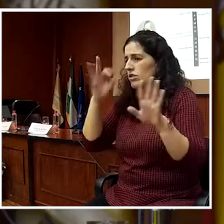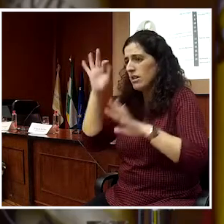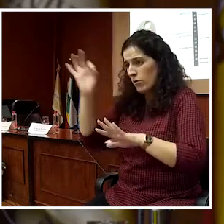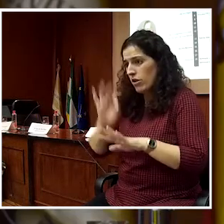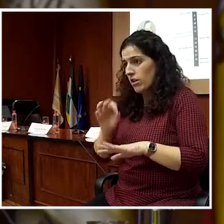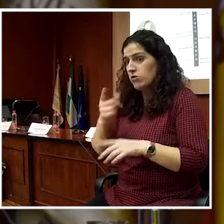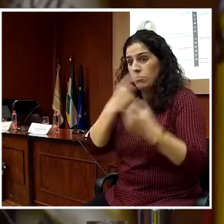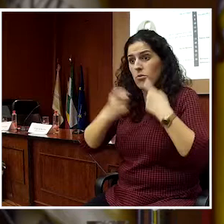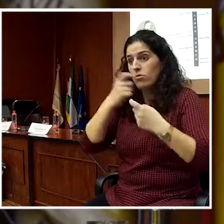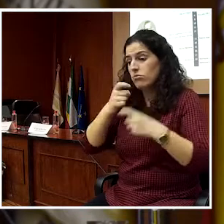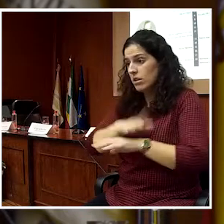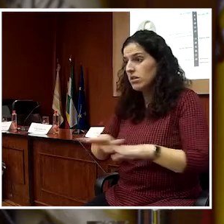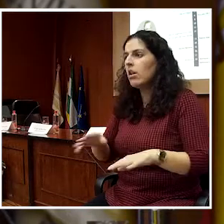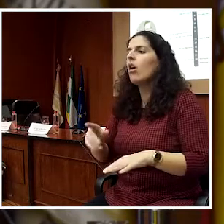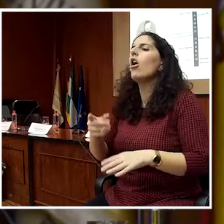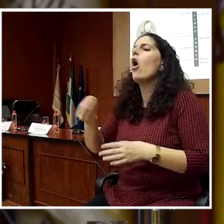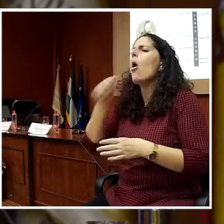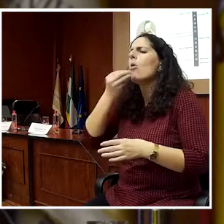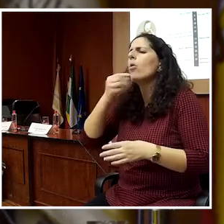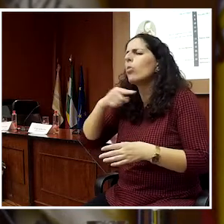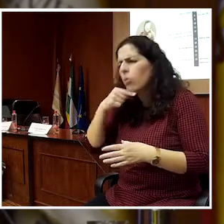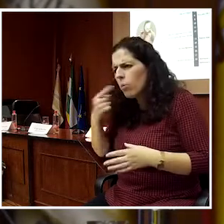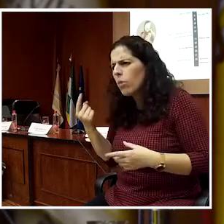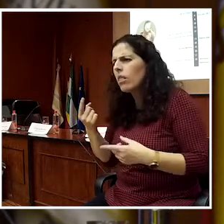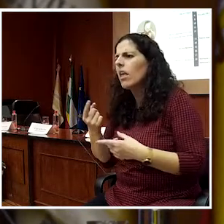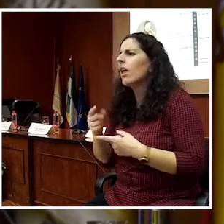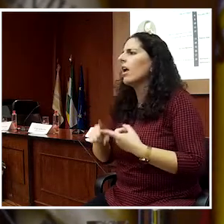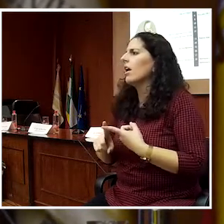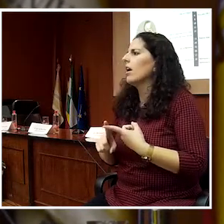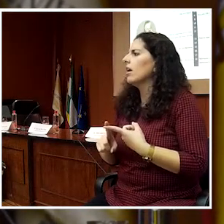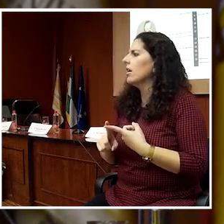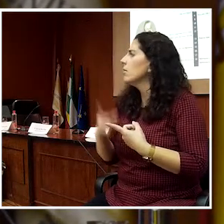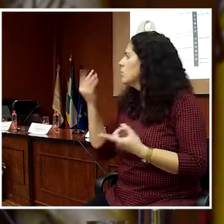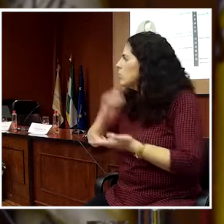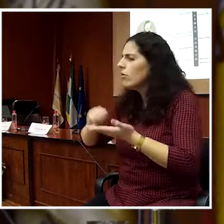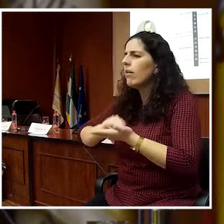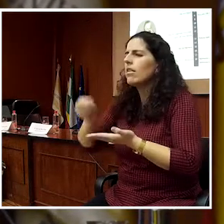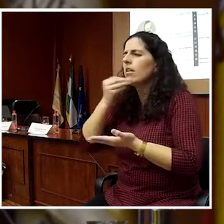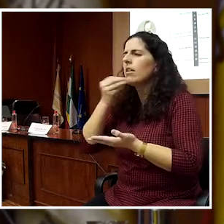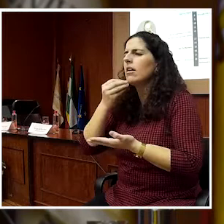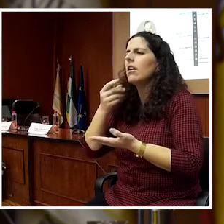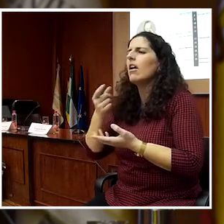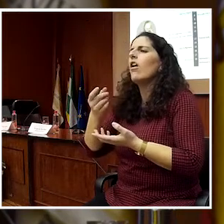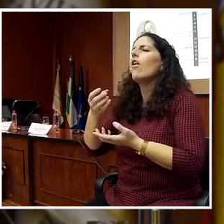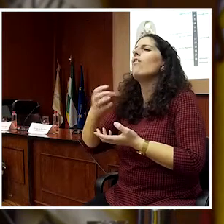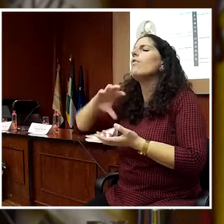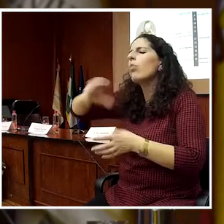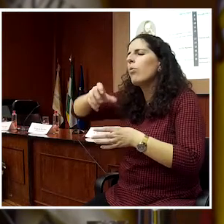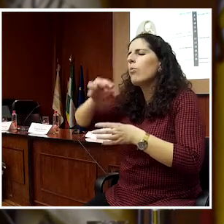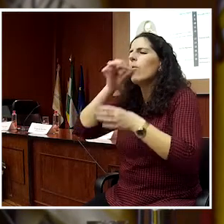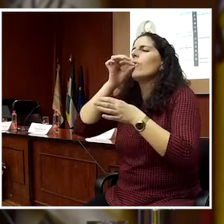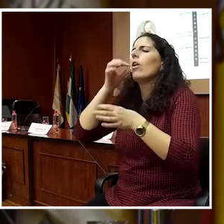niños encuestados postres dulces, toman con mucha frecuencia néctares de frutas